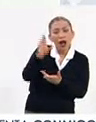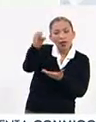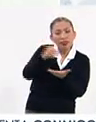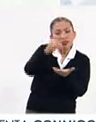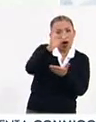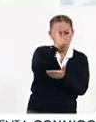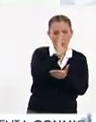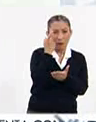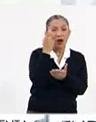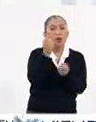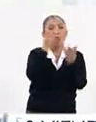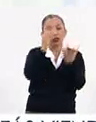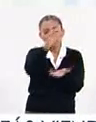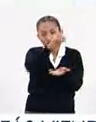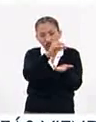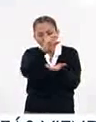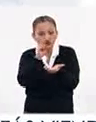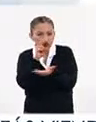cuenta de que había